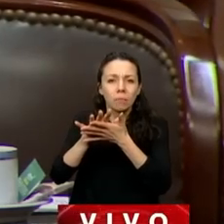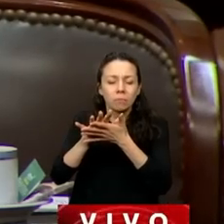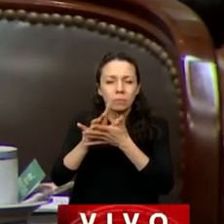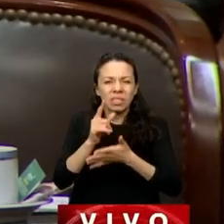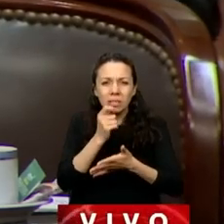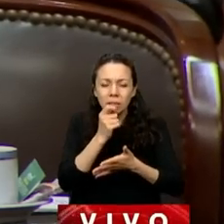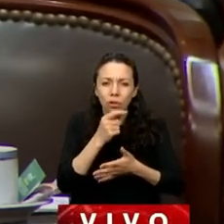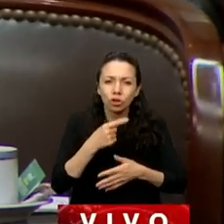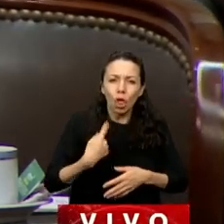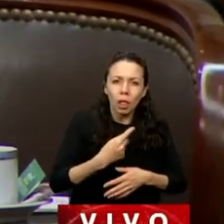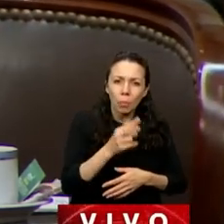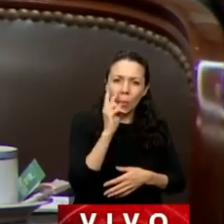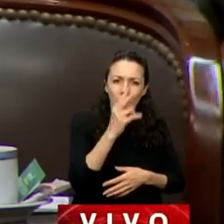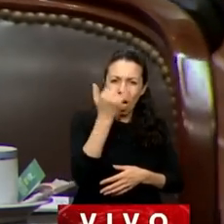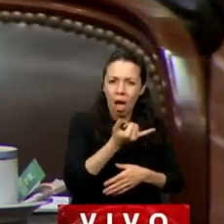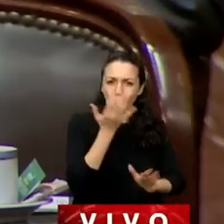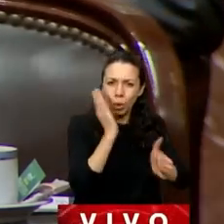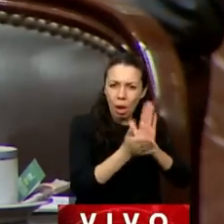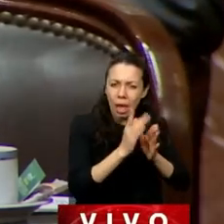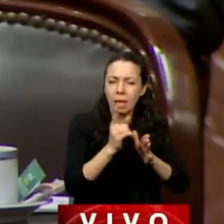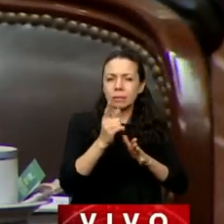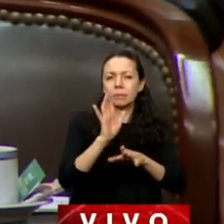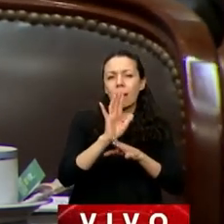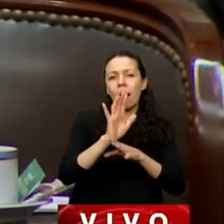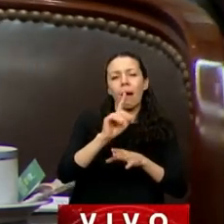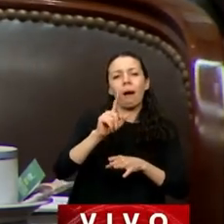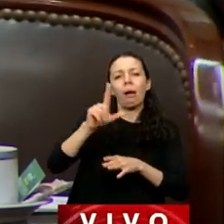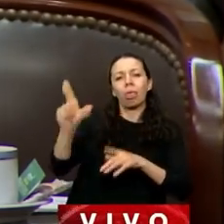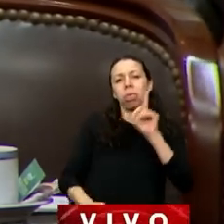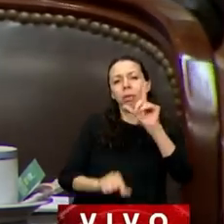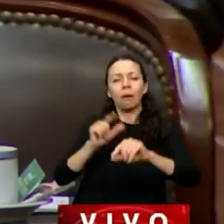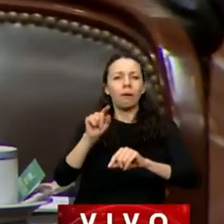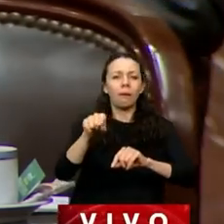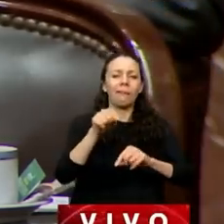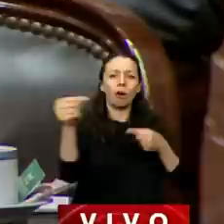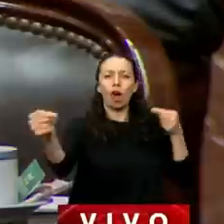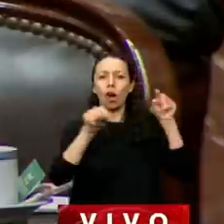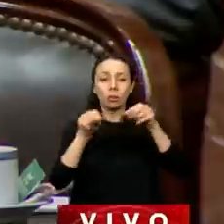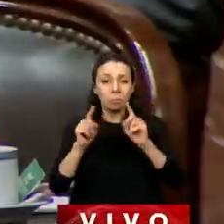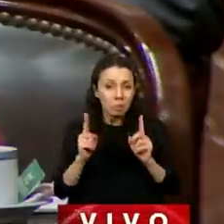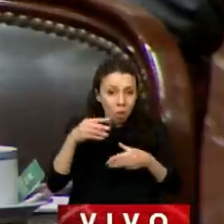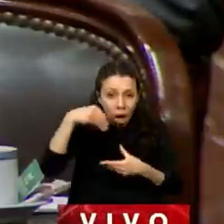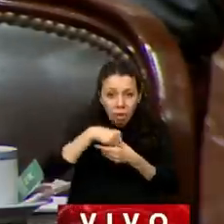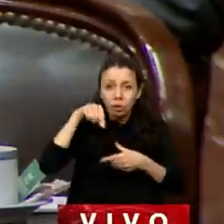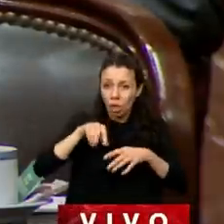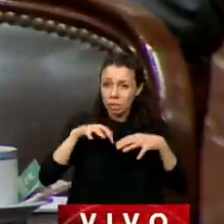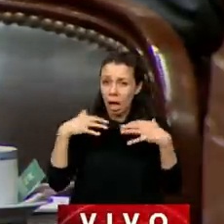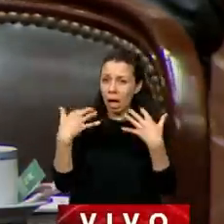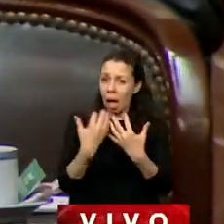violencia, ironía, descalificación, aún en esta Cámara, que no debería pasar porque debería